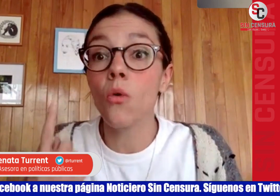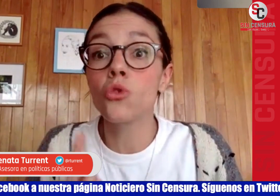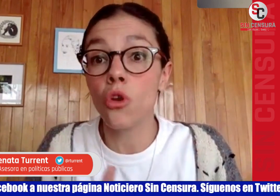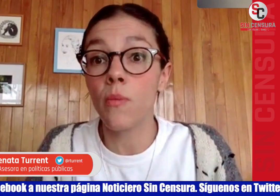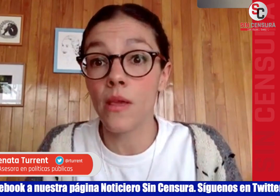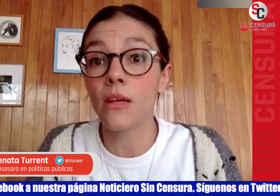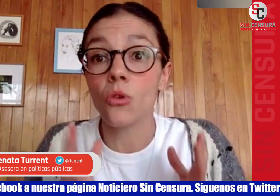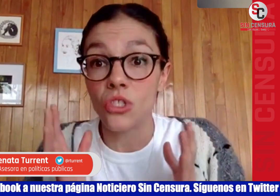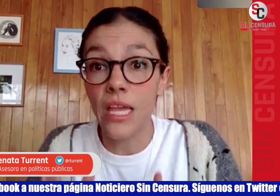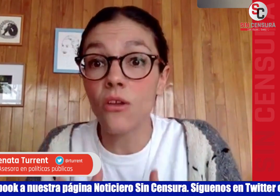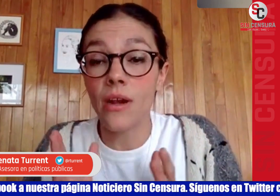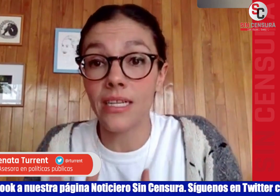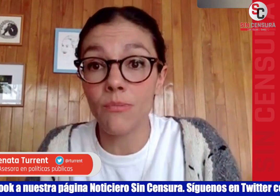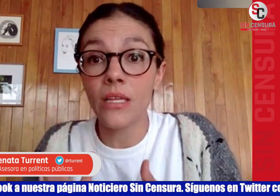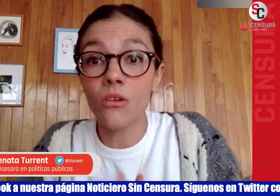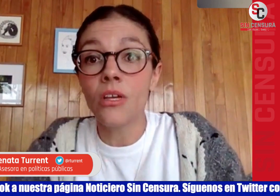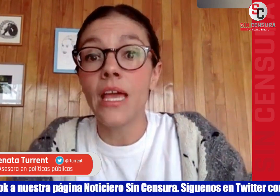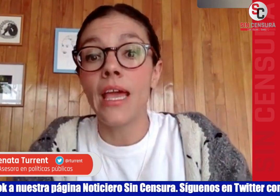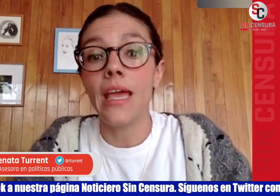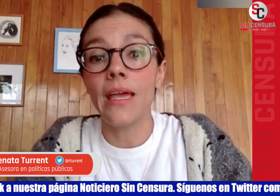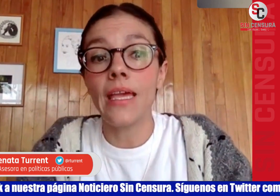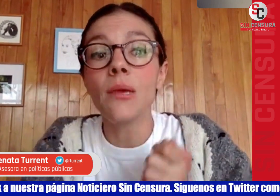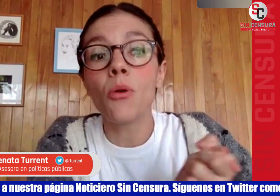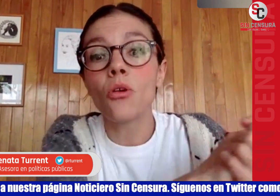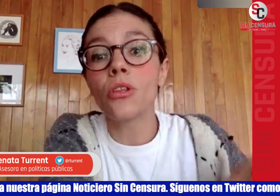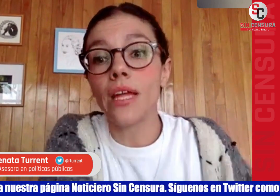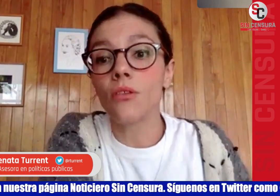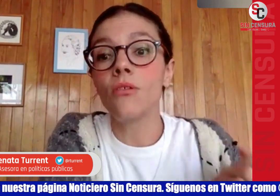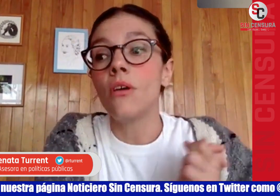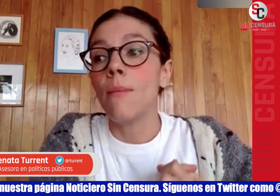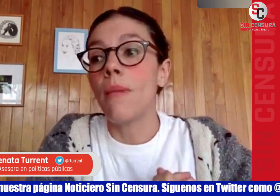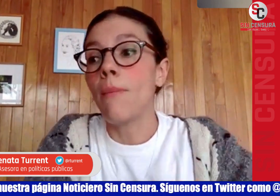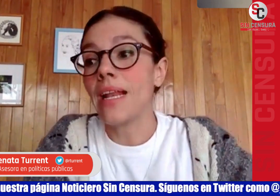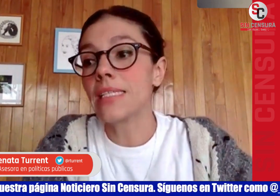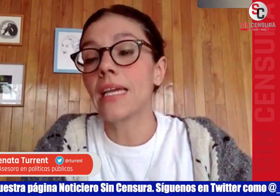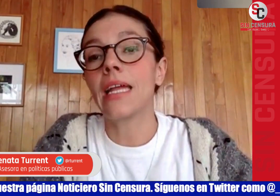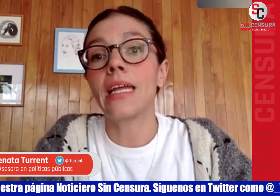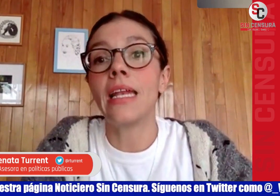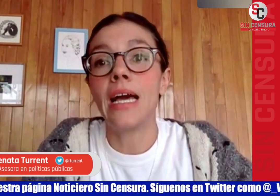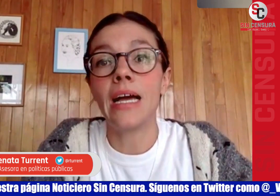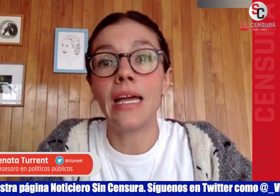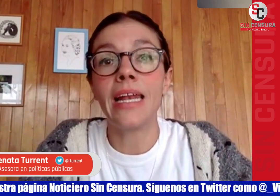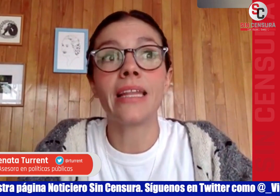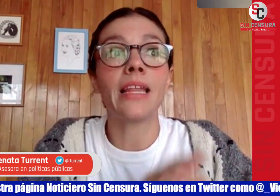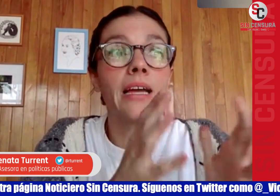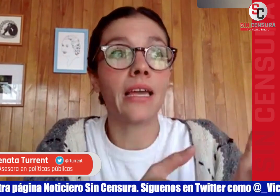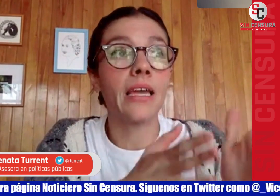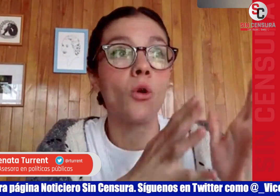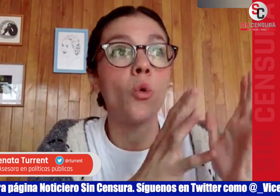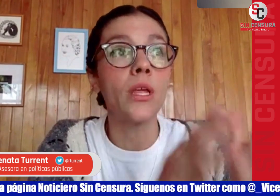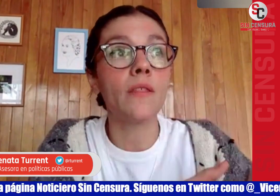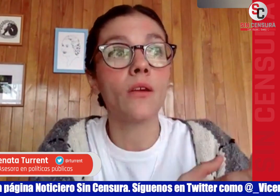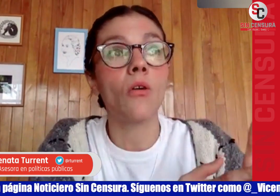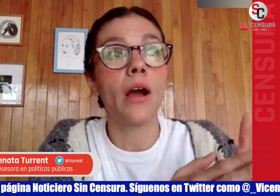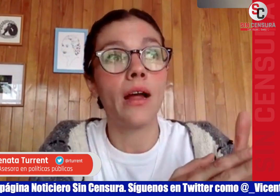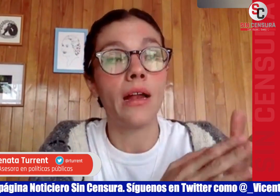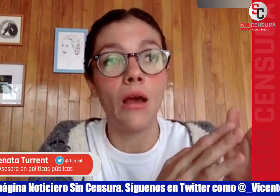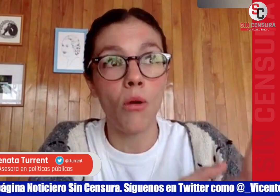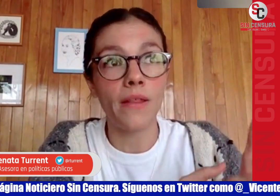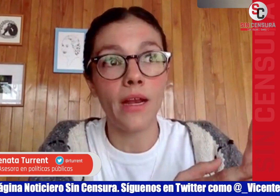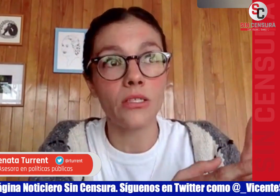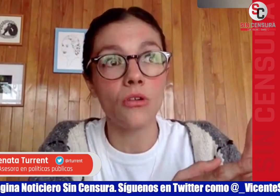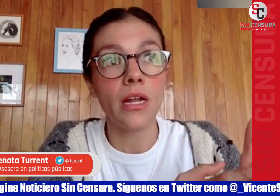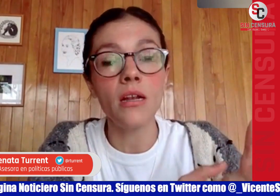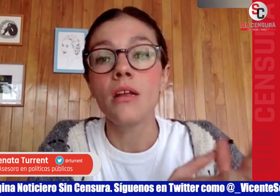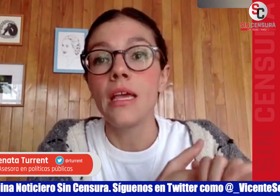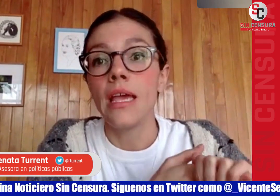escuchado un solo proyecto serio al respecto y por lo tanto me parece que el ataque jurídico a la